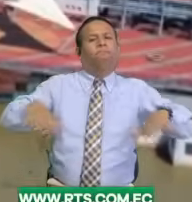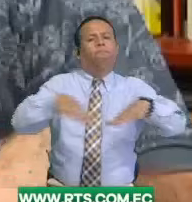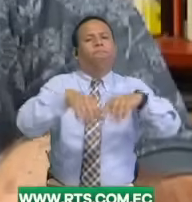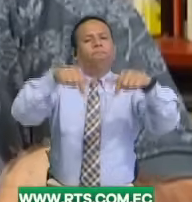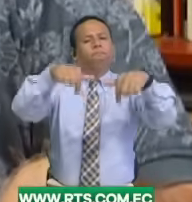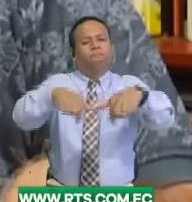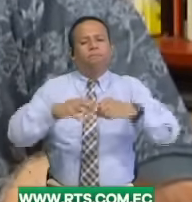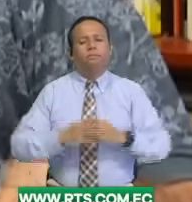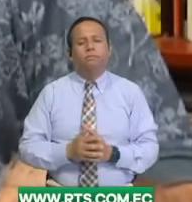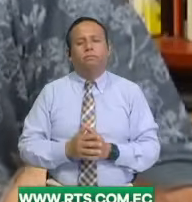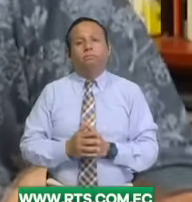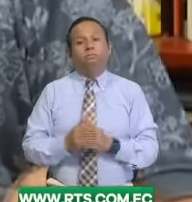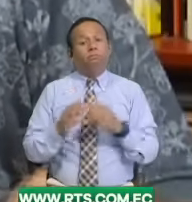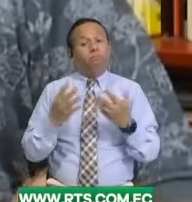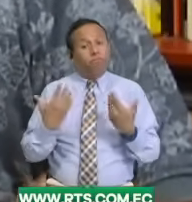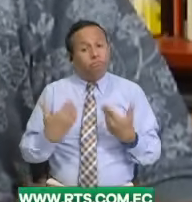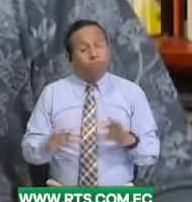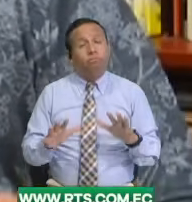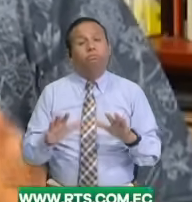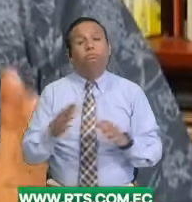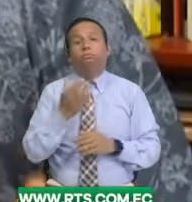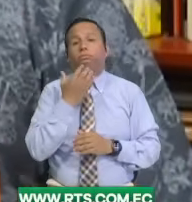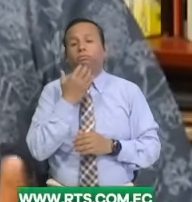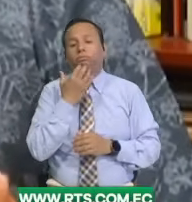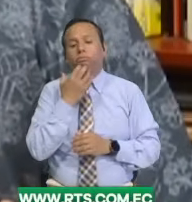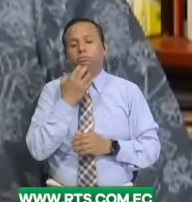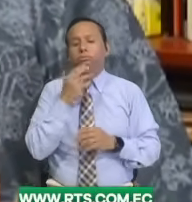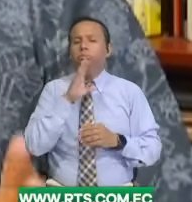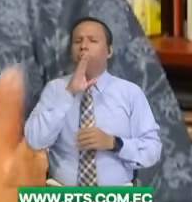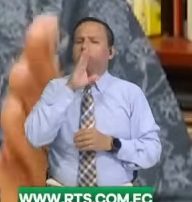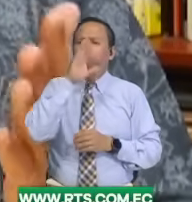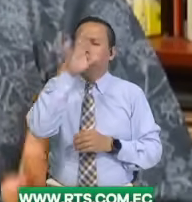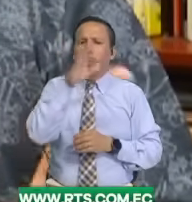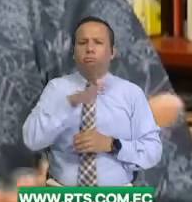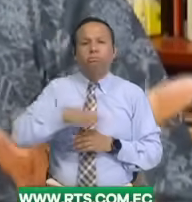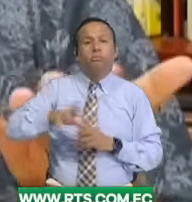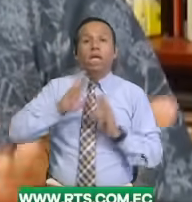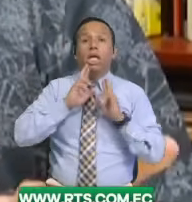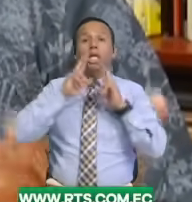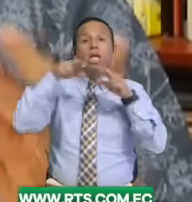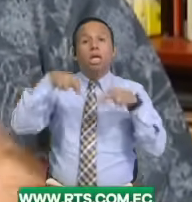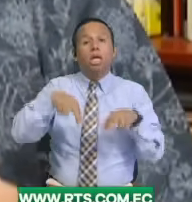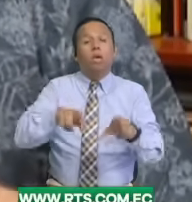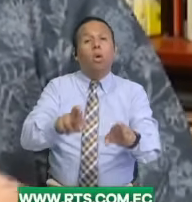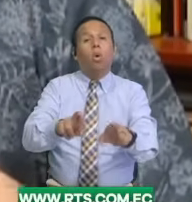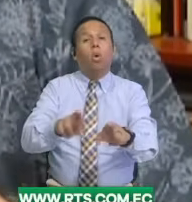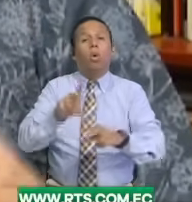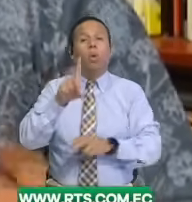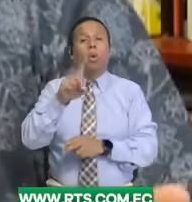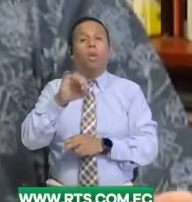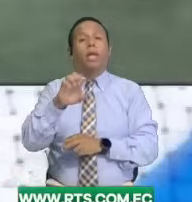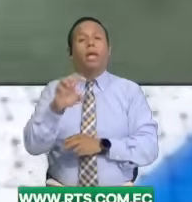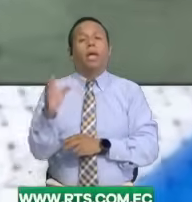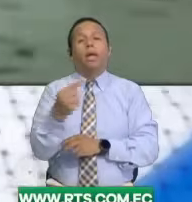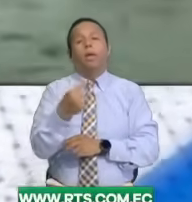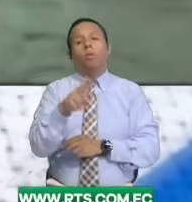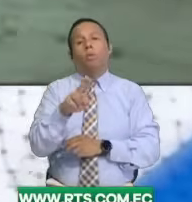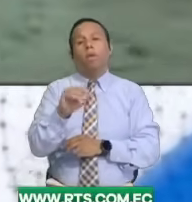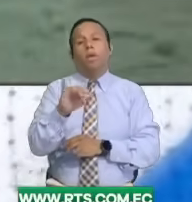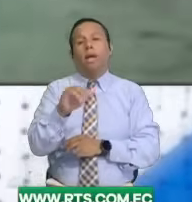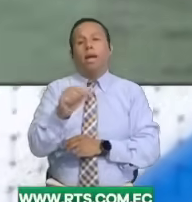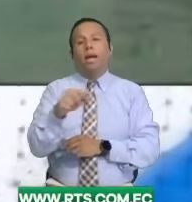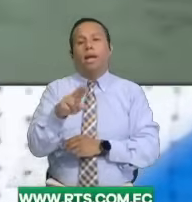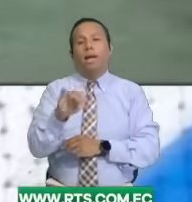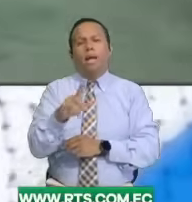perfilan. A partir de ese momento, se menciona siempre al río como el río de Guayaquil y se